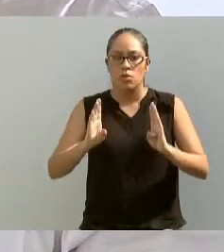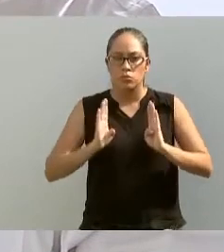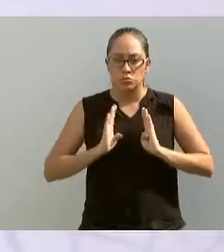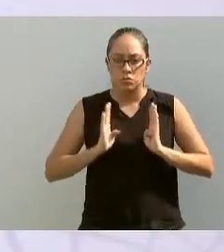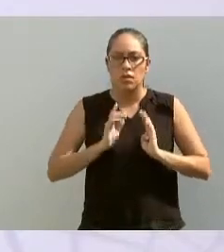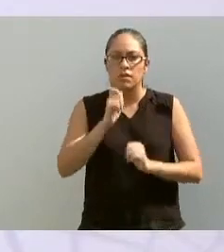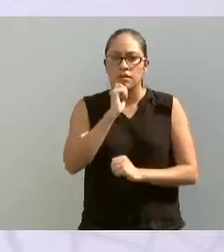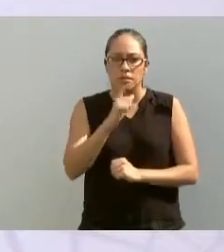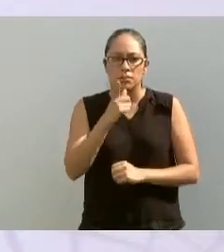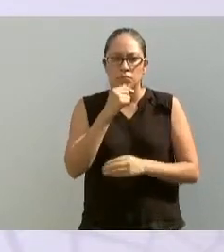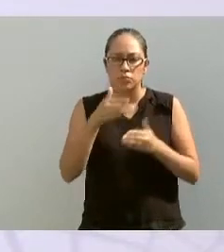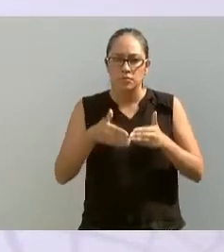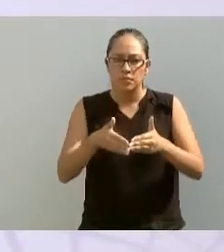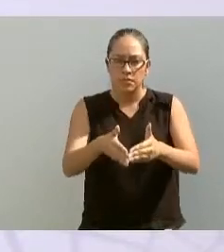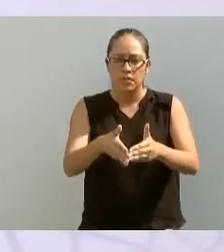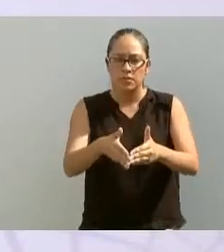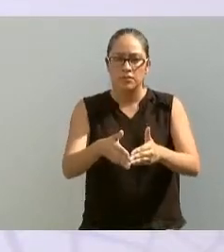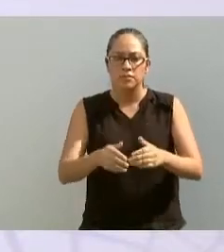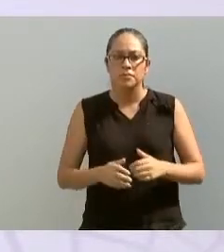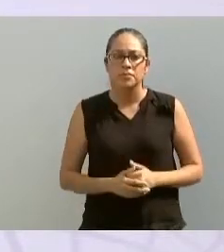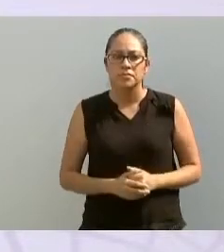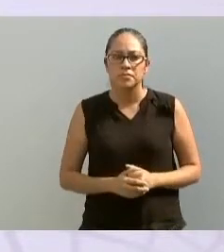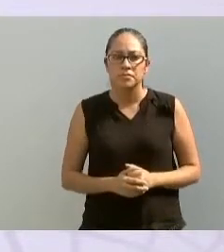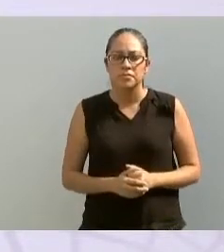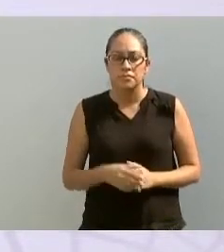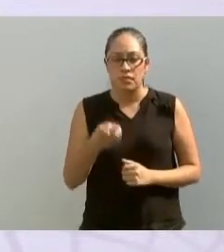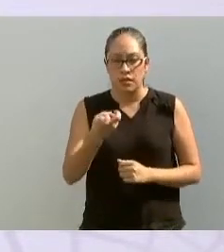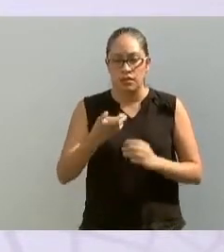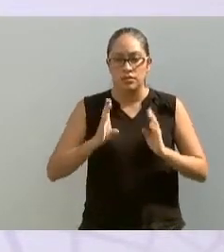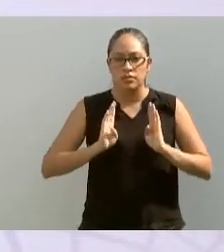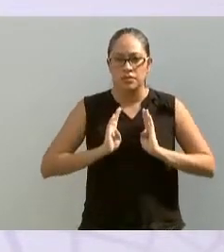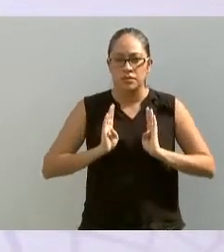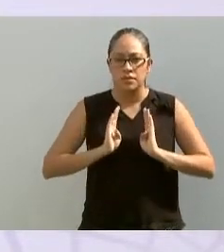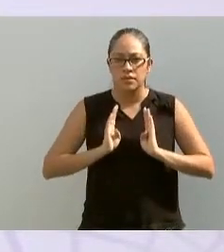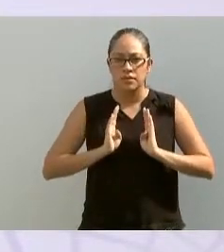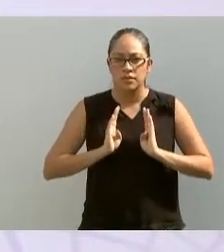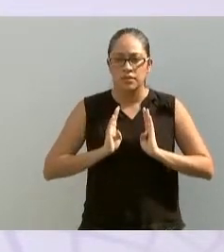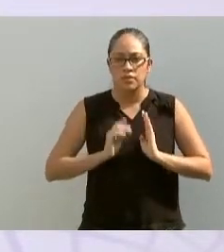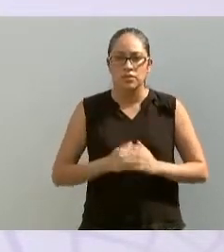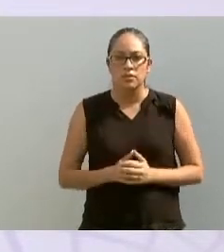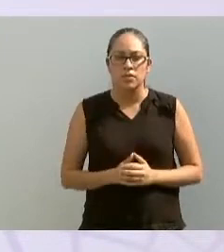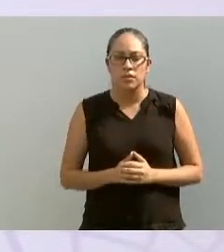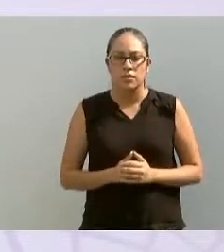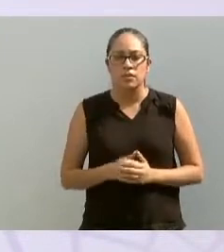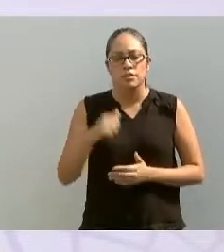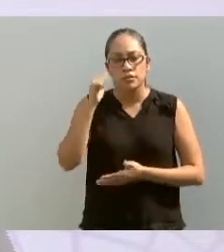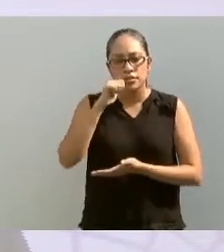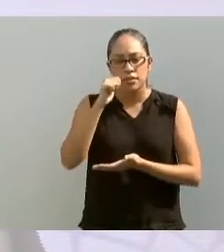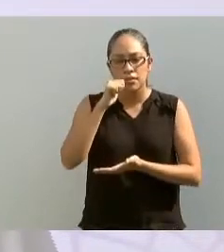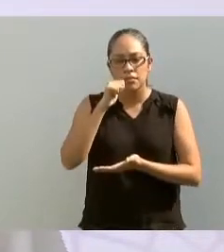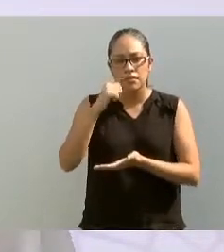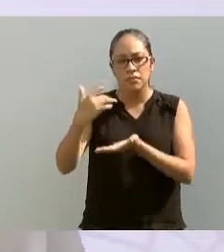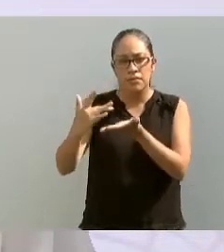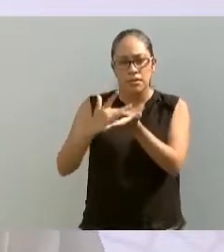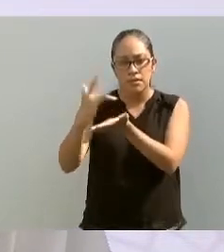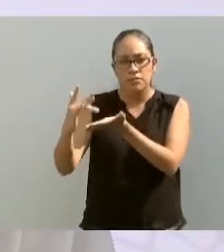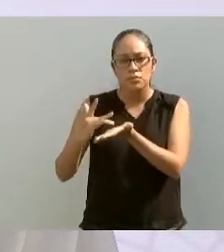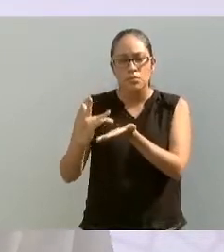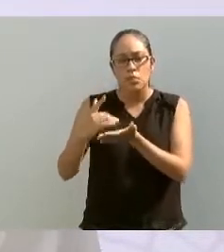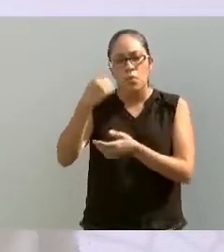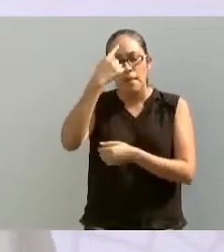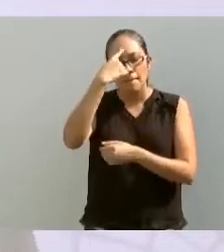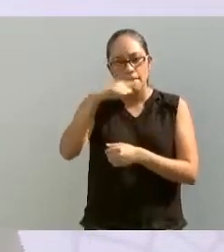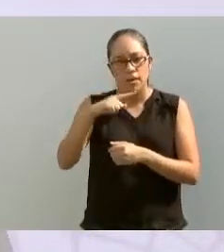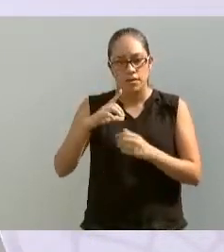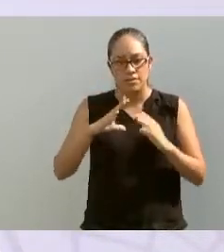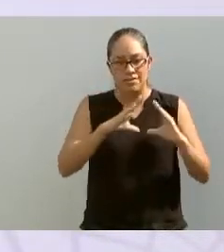soldados. En el caso del ejército, nos han ayudado en la formación